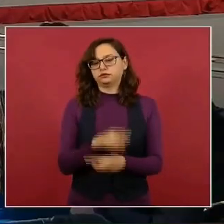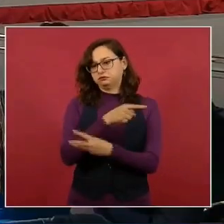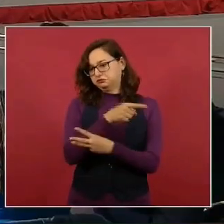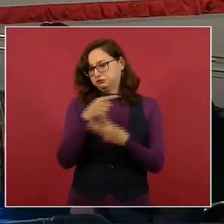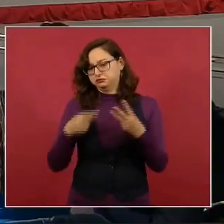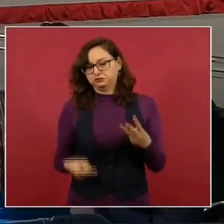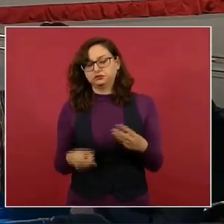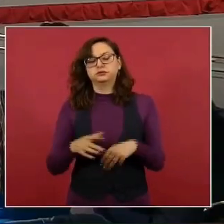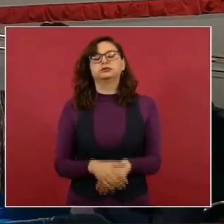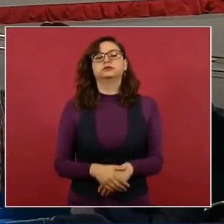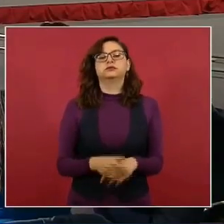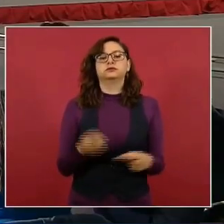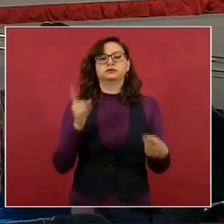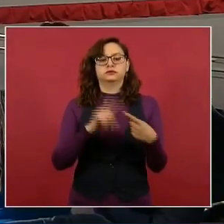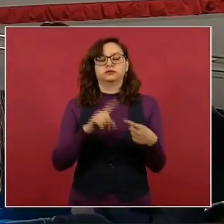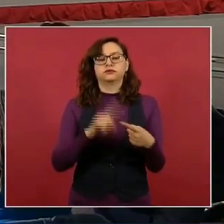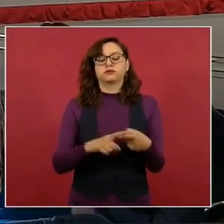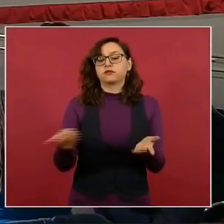gasolina regular,